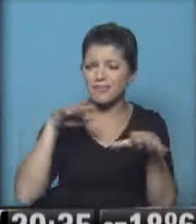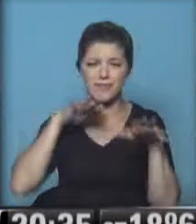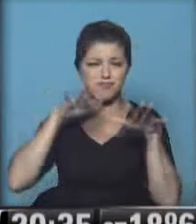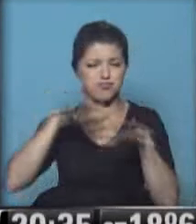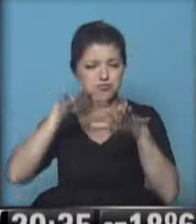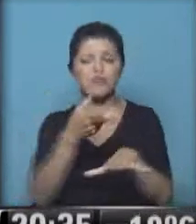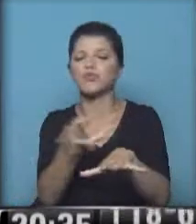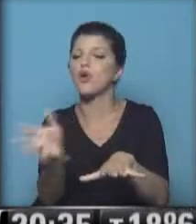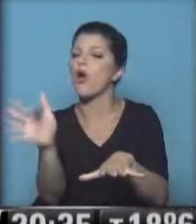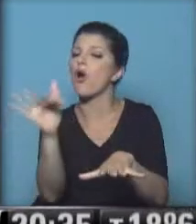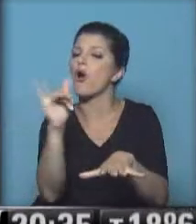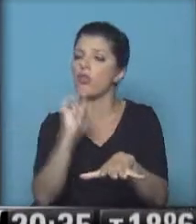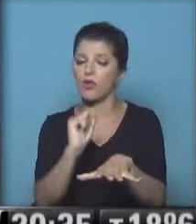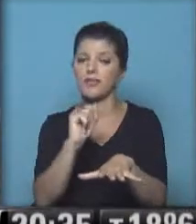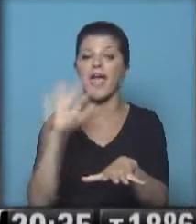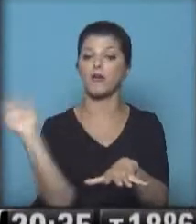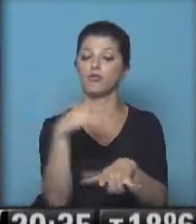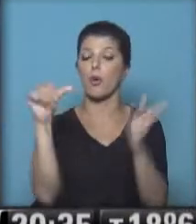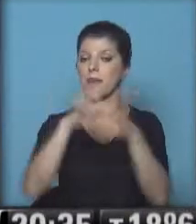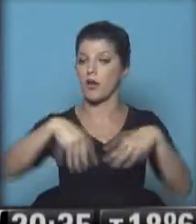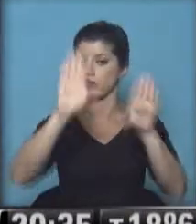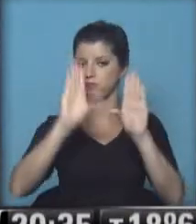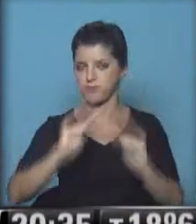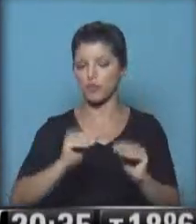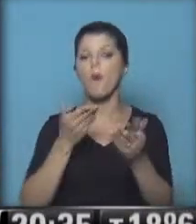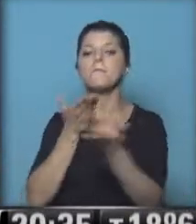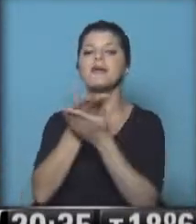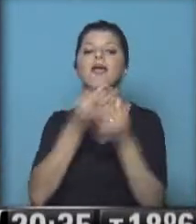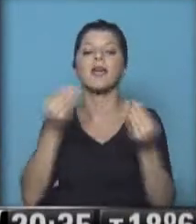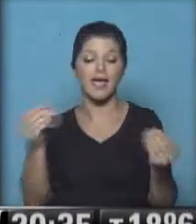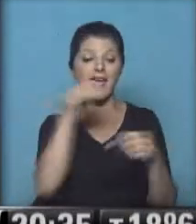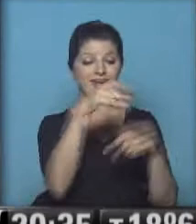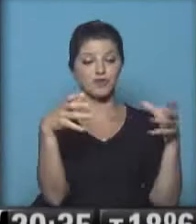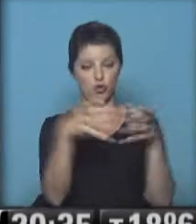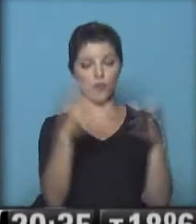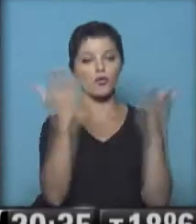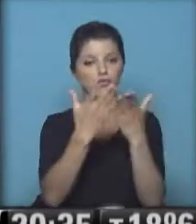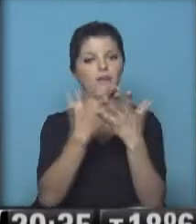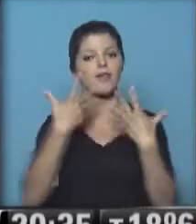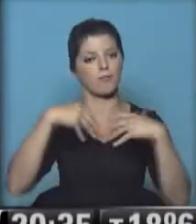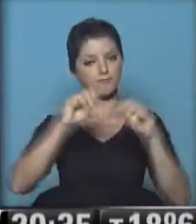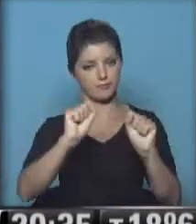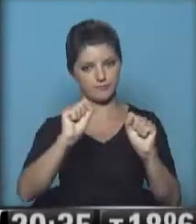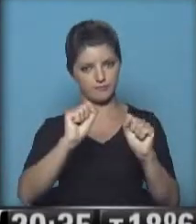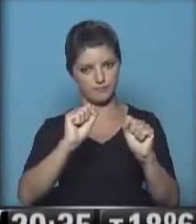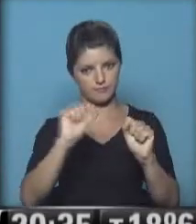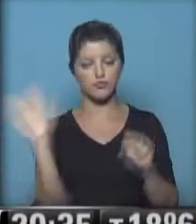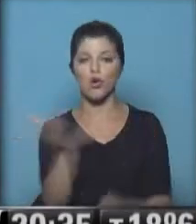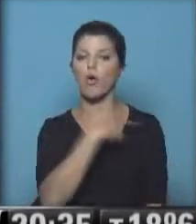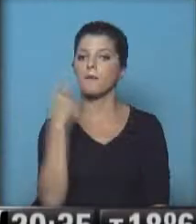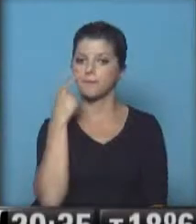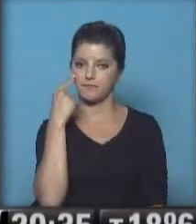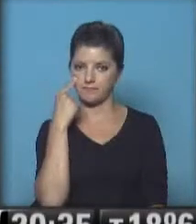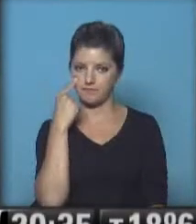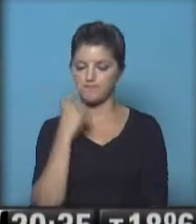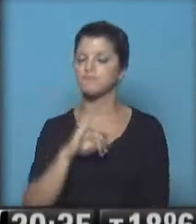los días a lo largo y a lo ancho de México pidiendo justamente la aparición con vida de los 43 estudiantes desaparecidos. Así